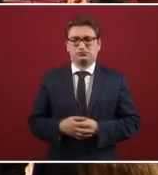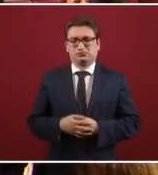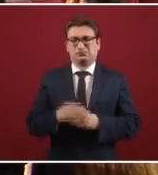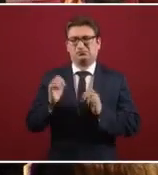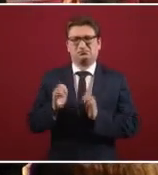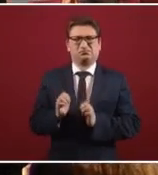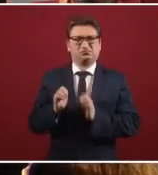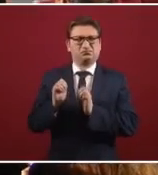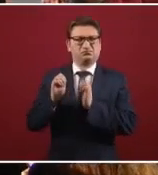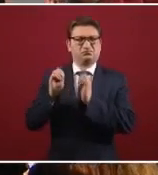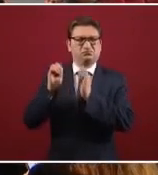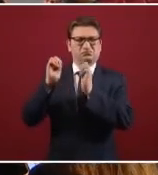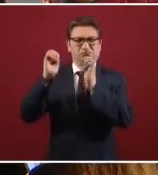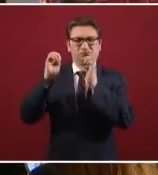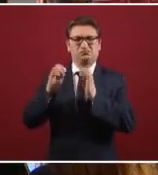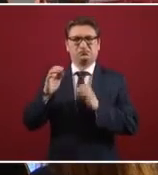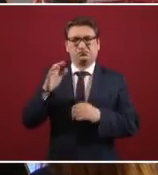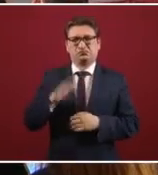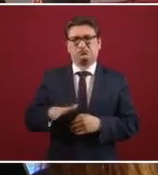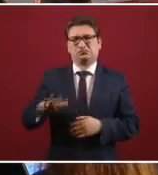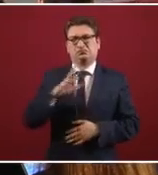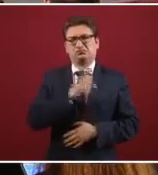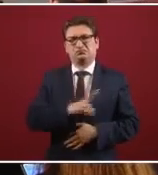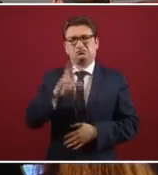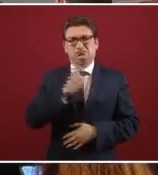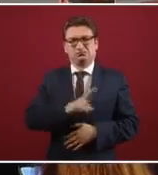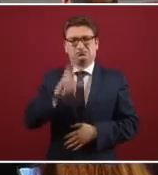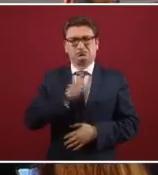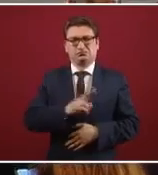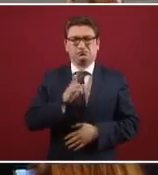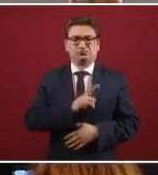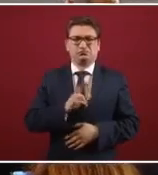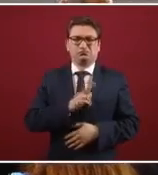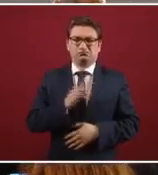edificios rentados de lujo